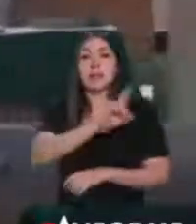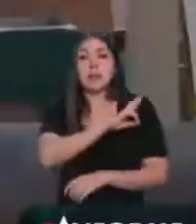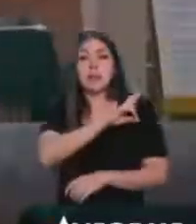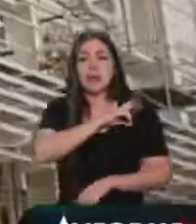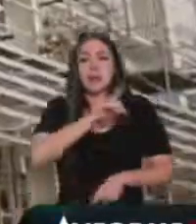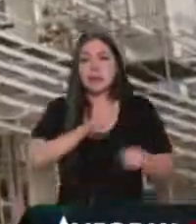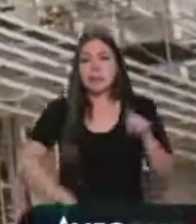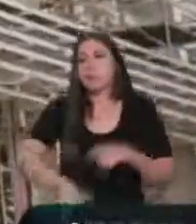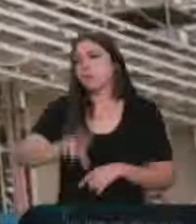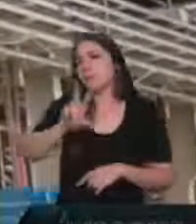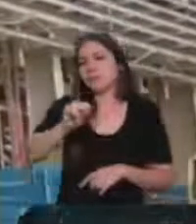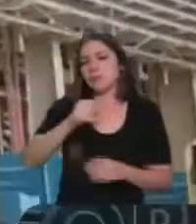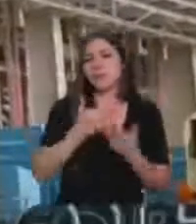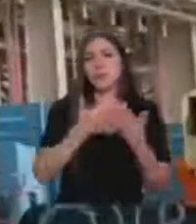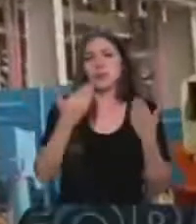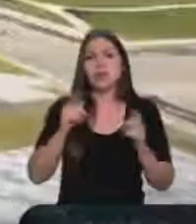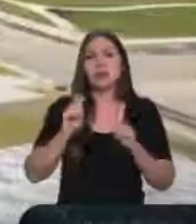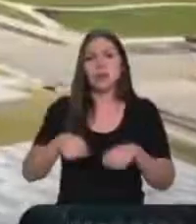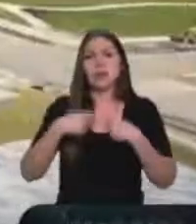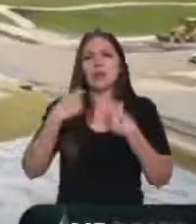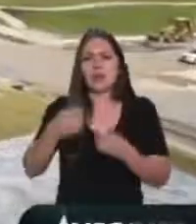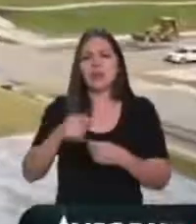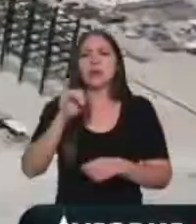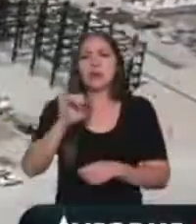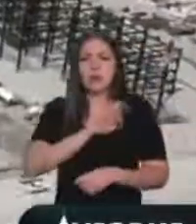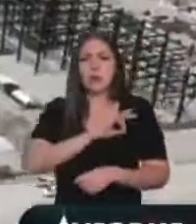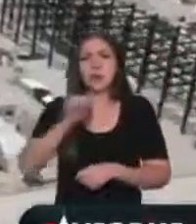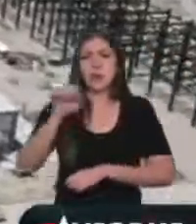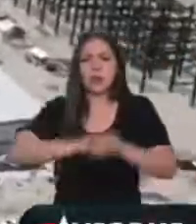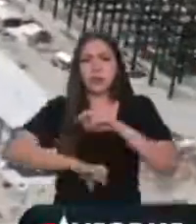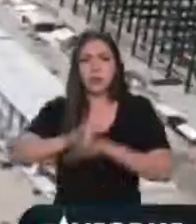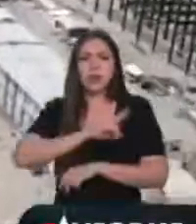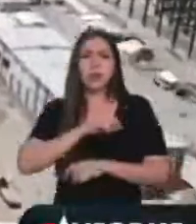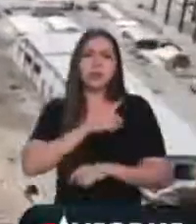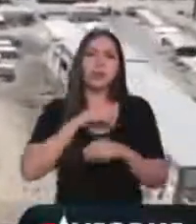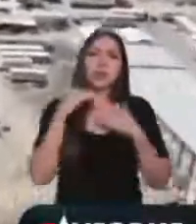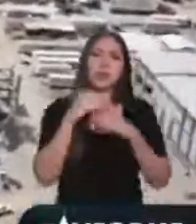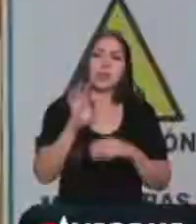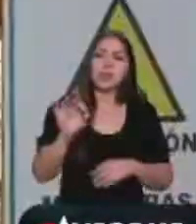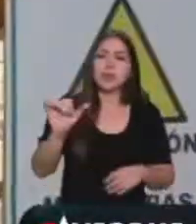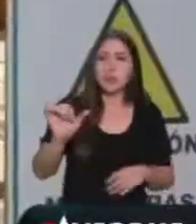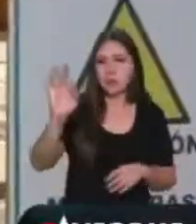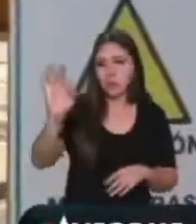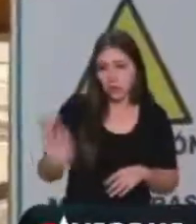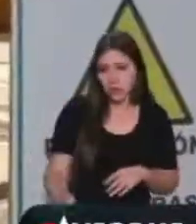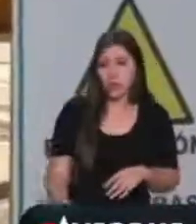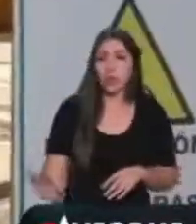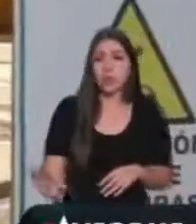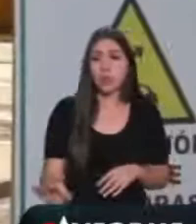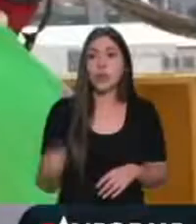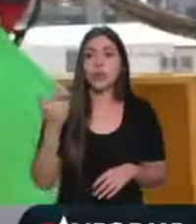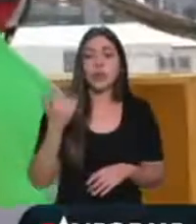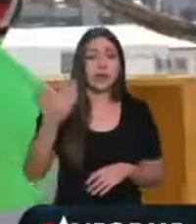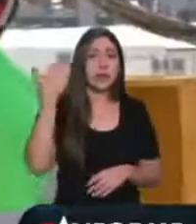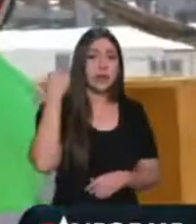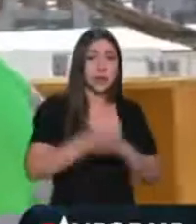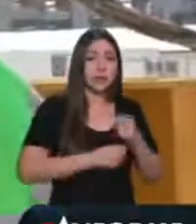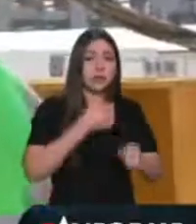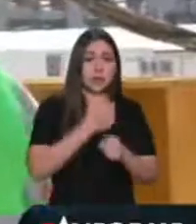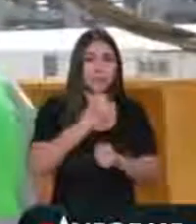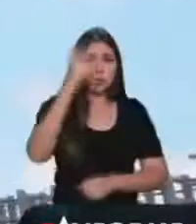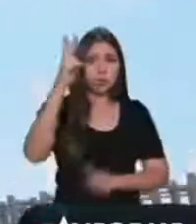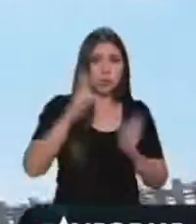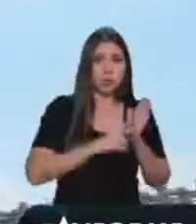al 46% del mercado de generación. También se plantea eliminar fraudes fiscales de las sociedades de autoconsumo que desde 2003 simularon